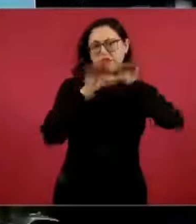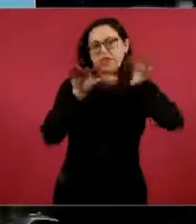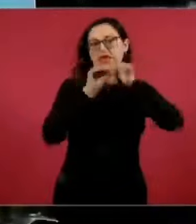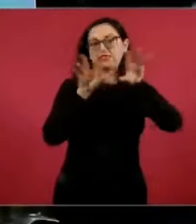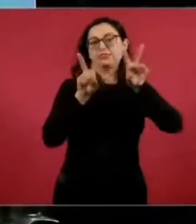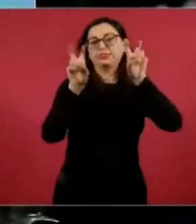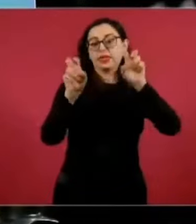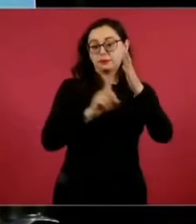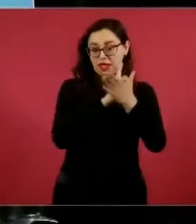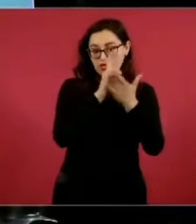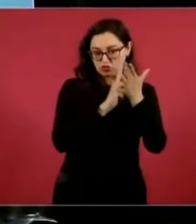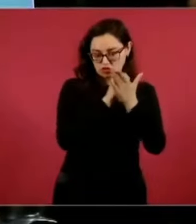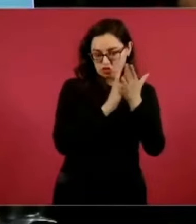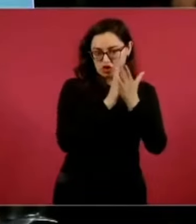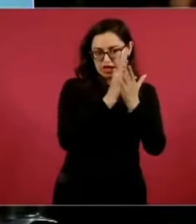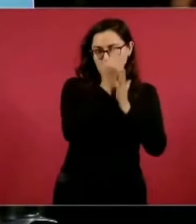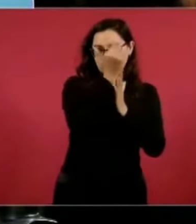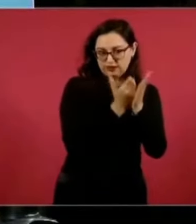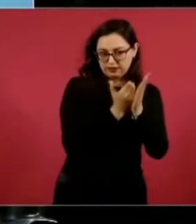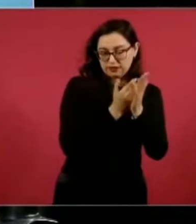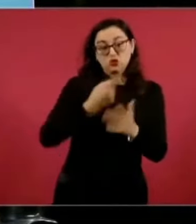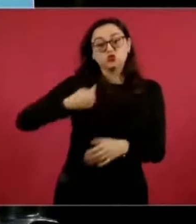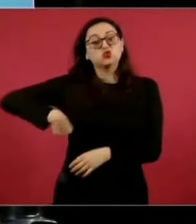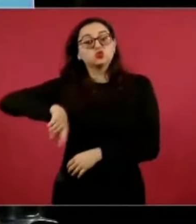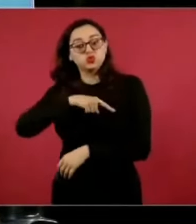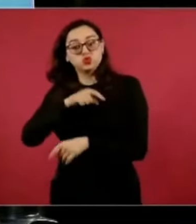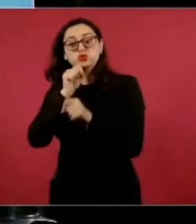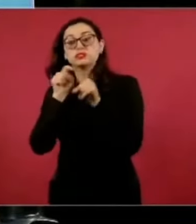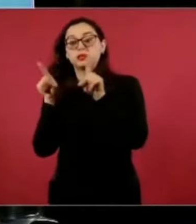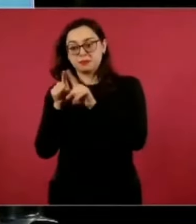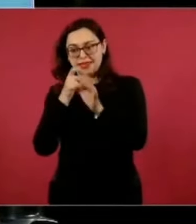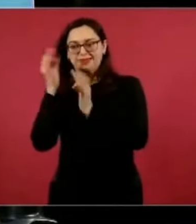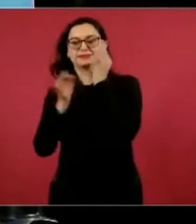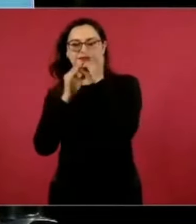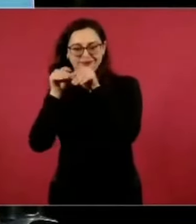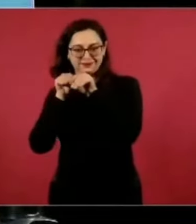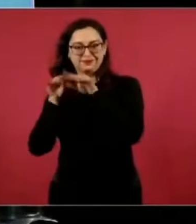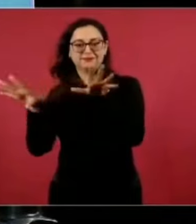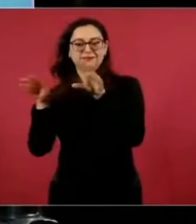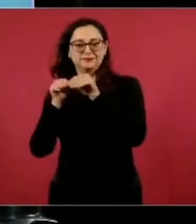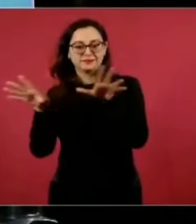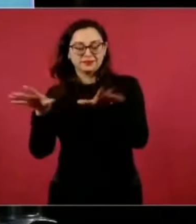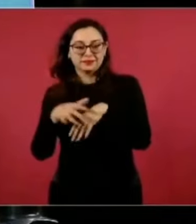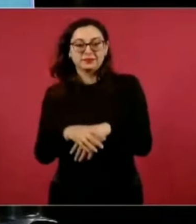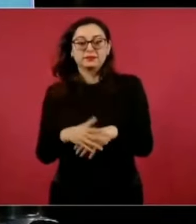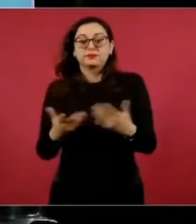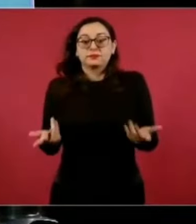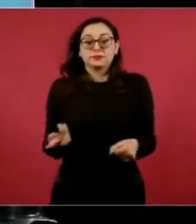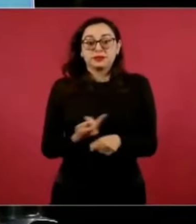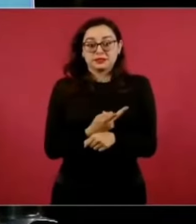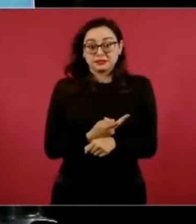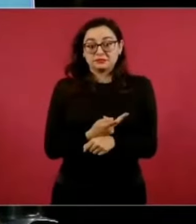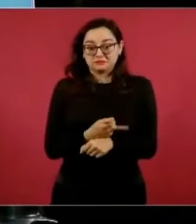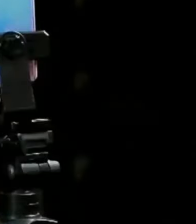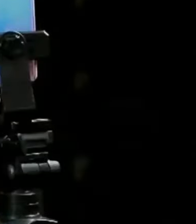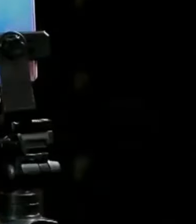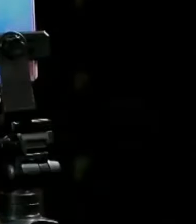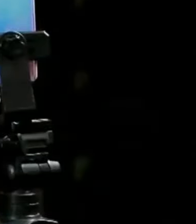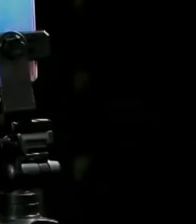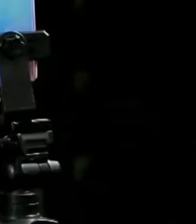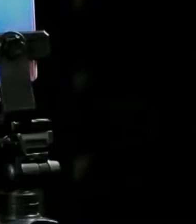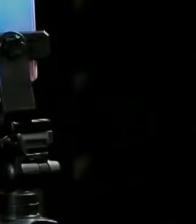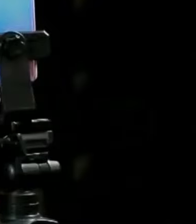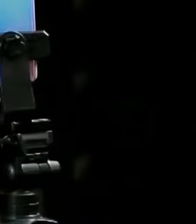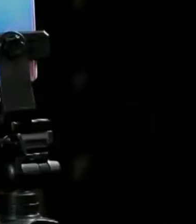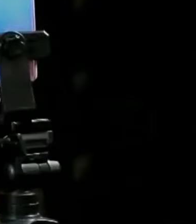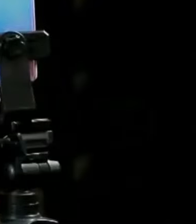y en una encuesta que hicimos alrededor de 300 personas de 300 nos contestaron que han visto efectivamente estos